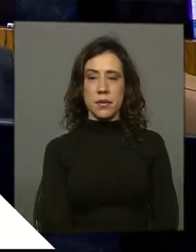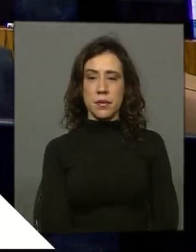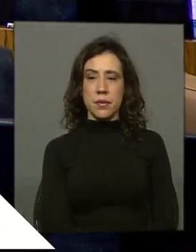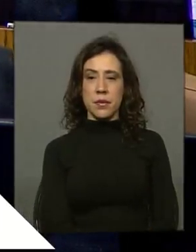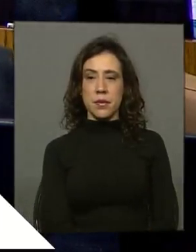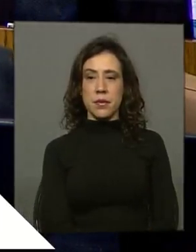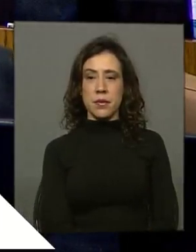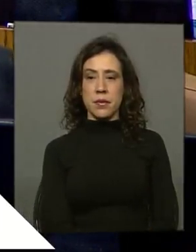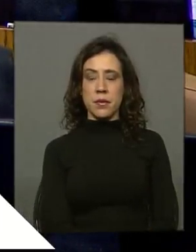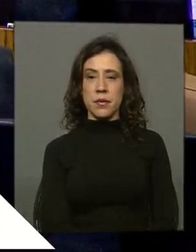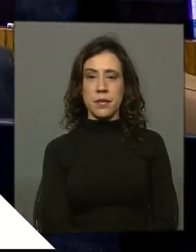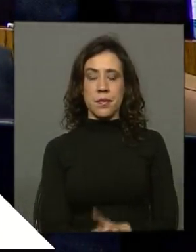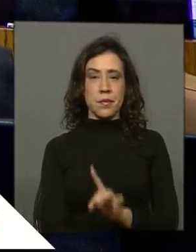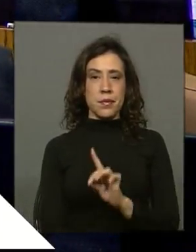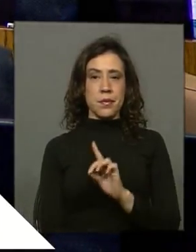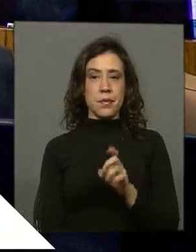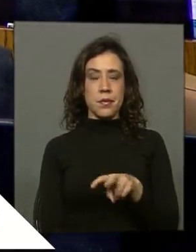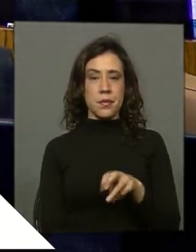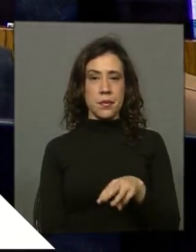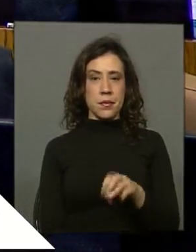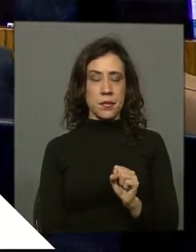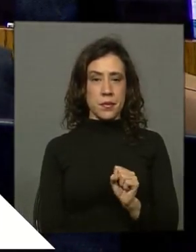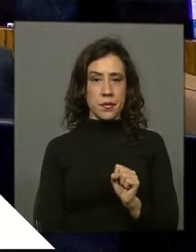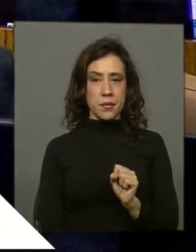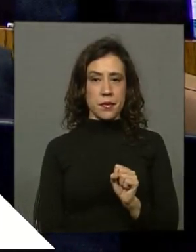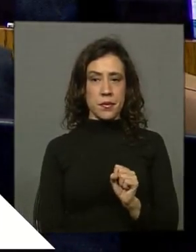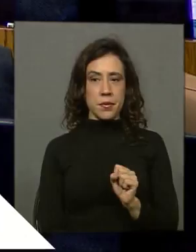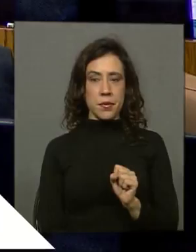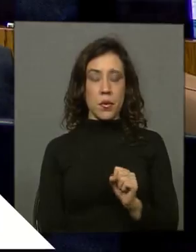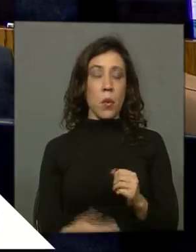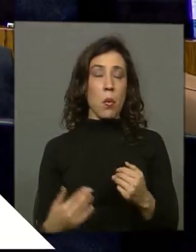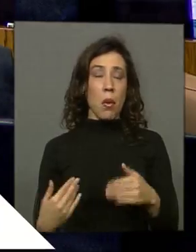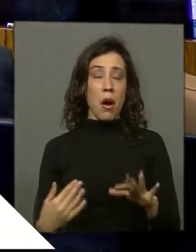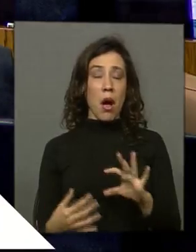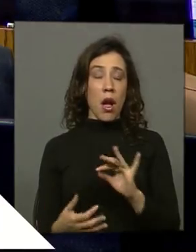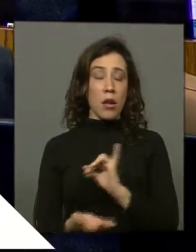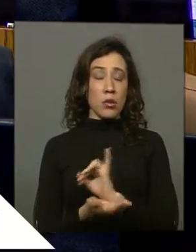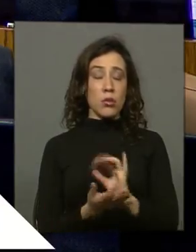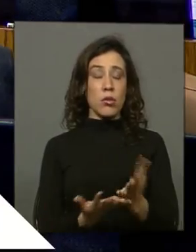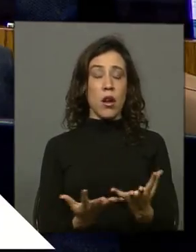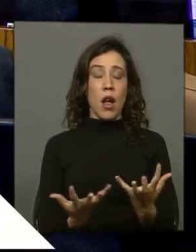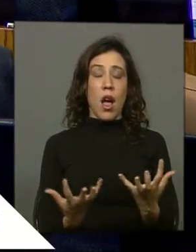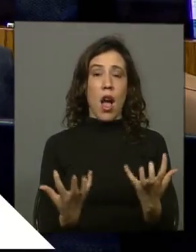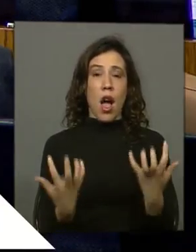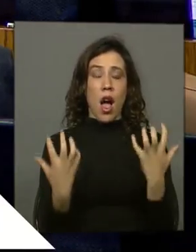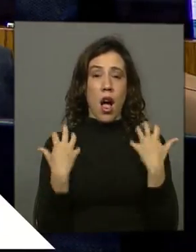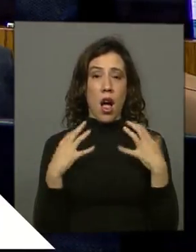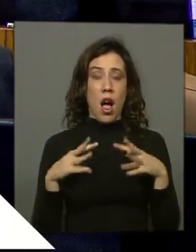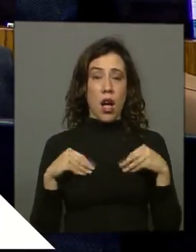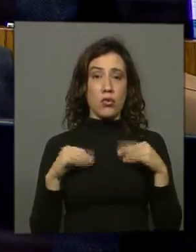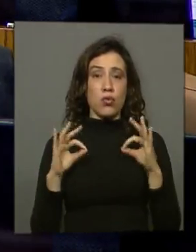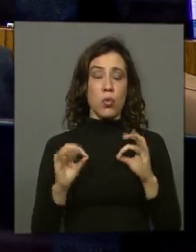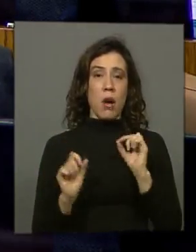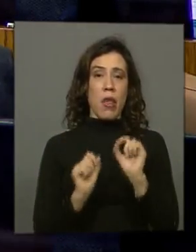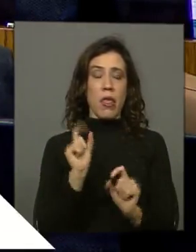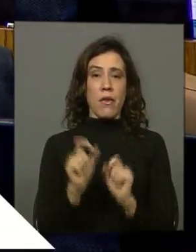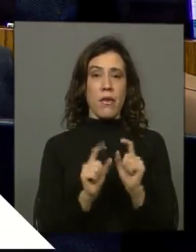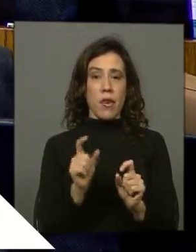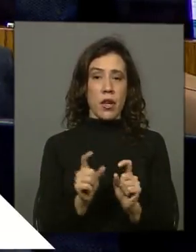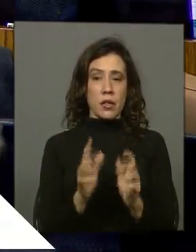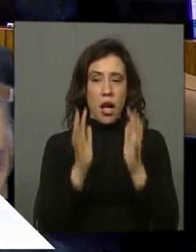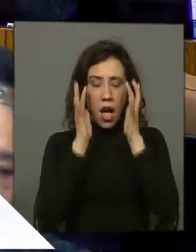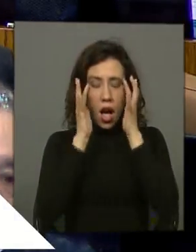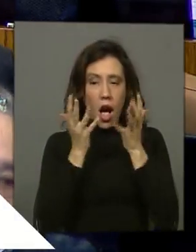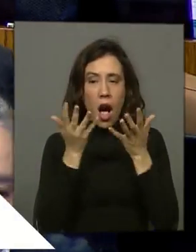el Servicio Nacional del Adulto Mayor o cualquier organismo se haga cargo respecto de la defensa y